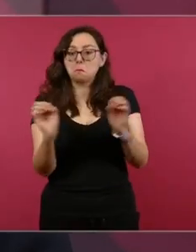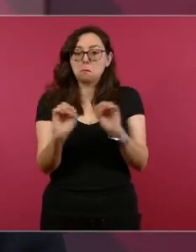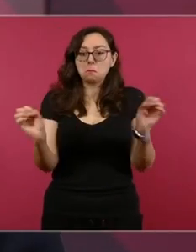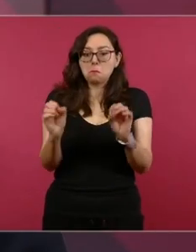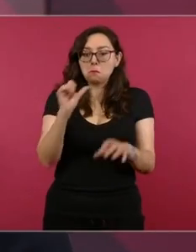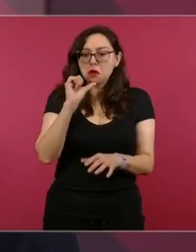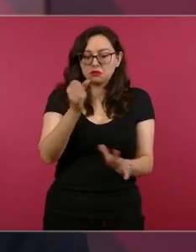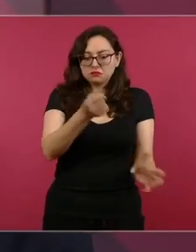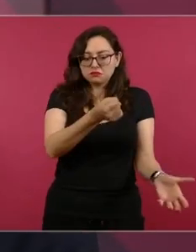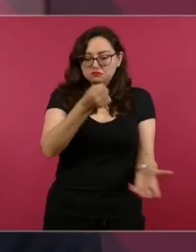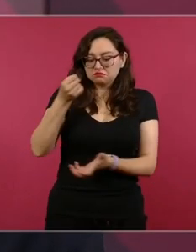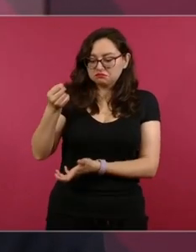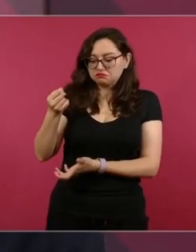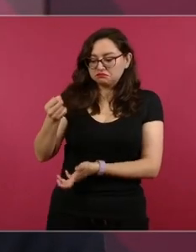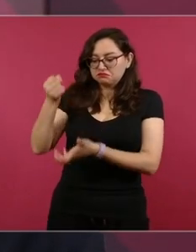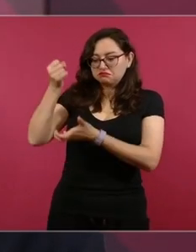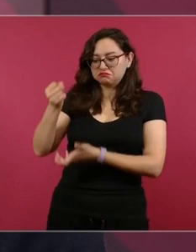pero no lo hacen